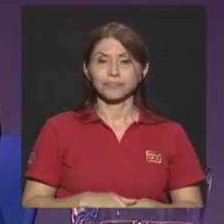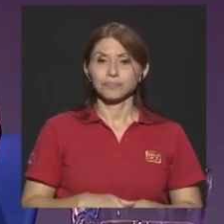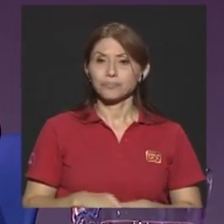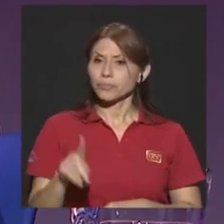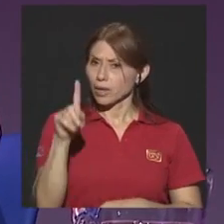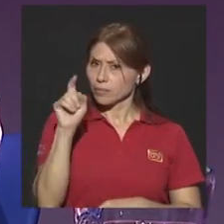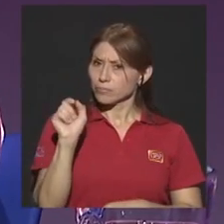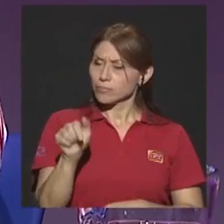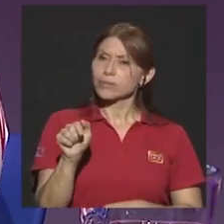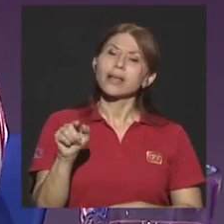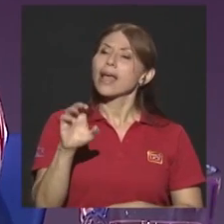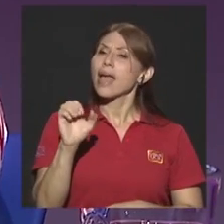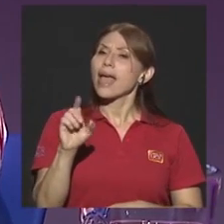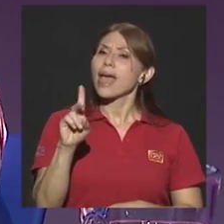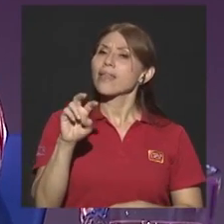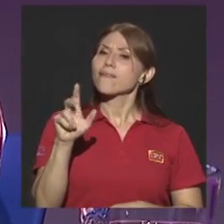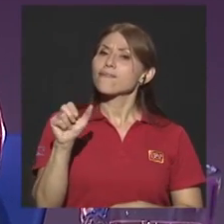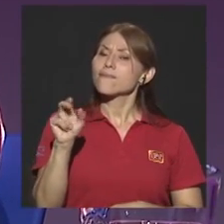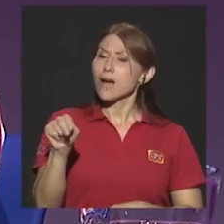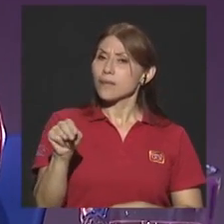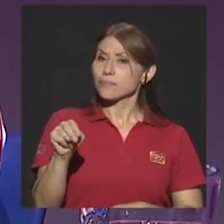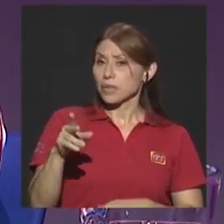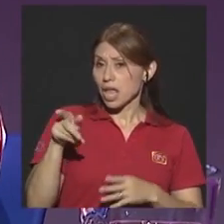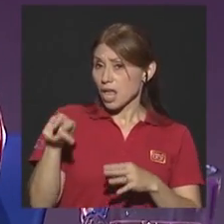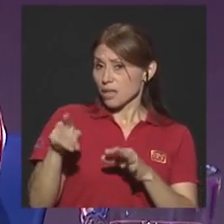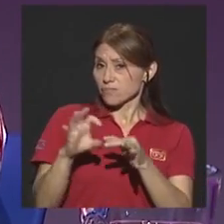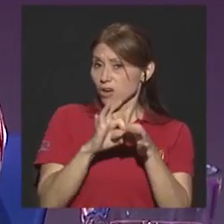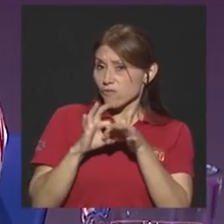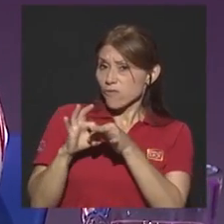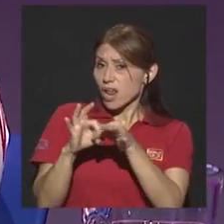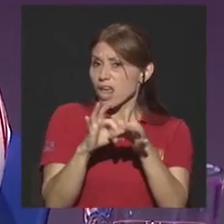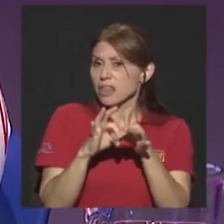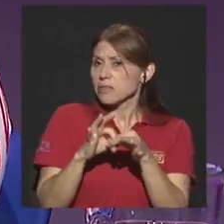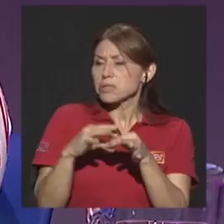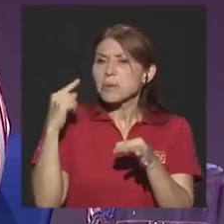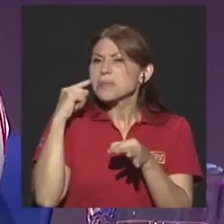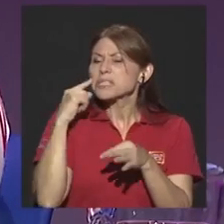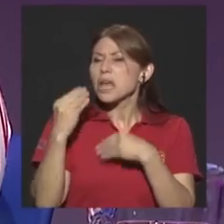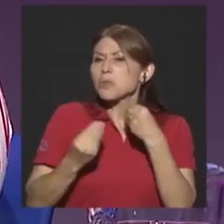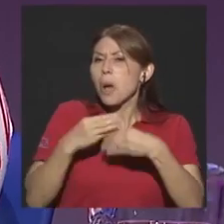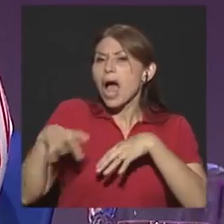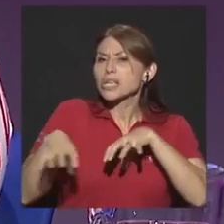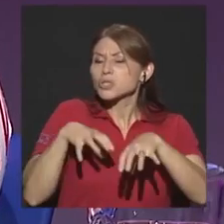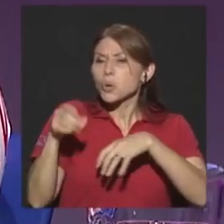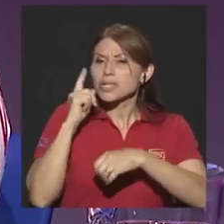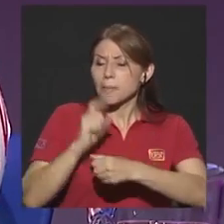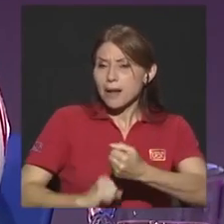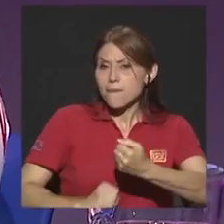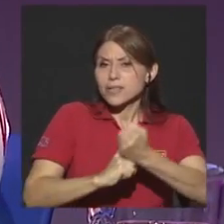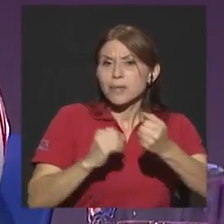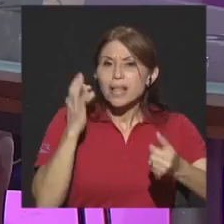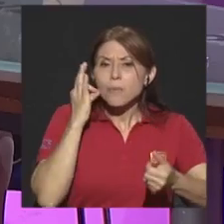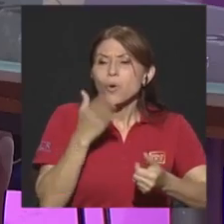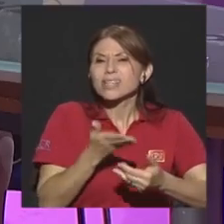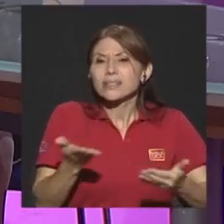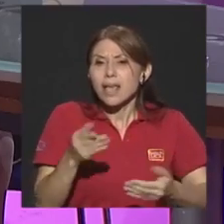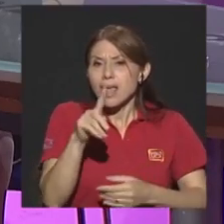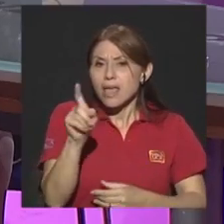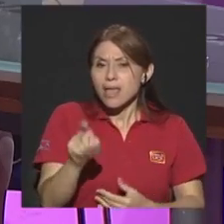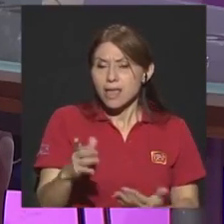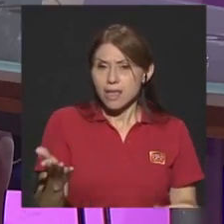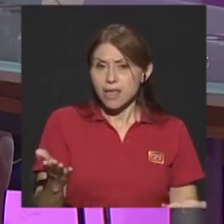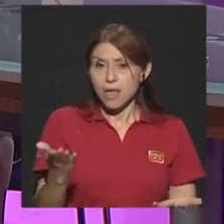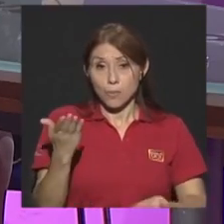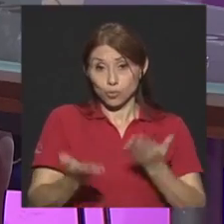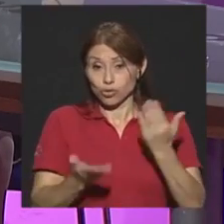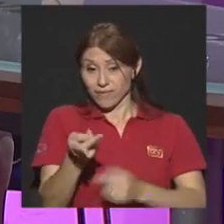está planeando realizar la red para respaldar a estas señoras que han denunciado y que posiblemente